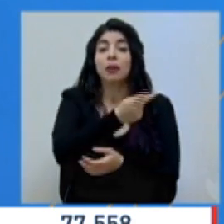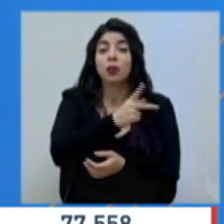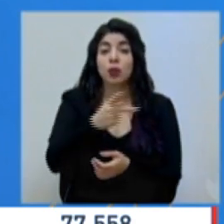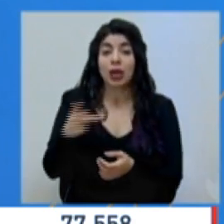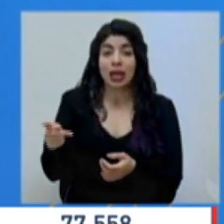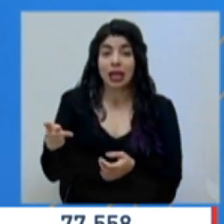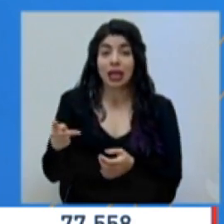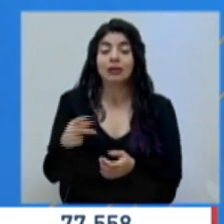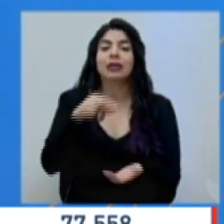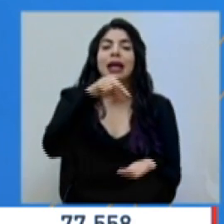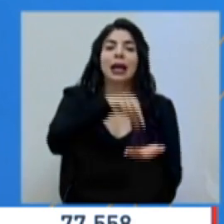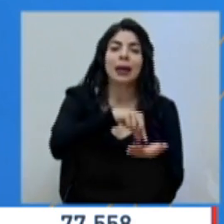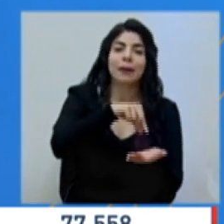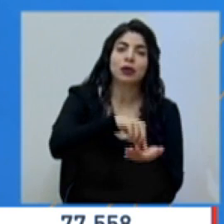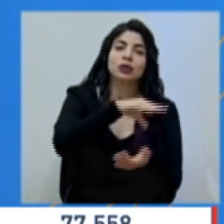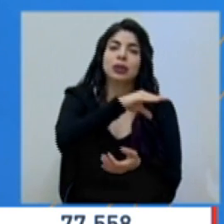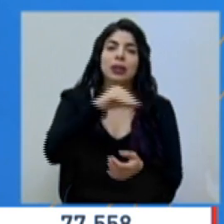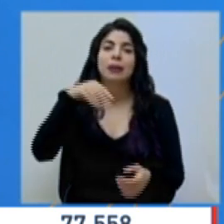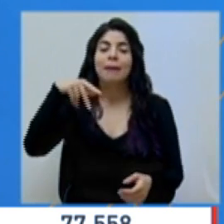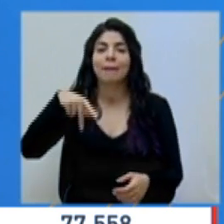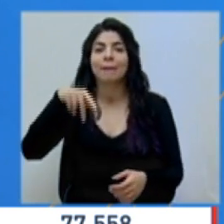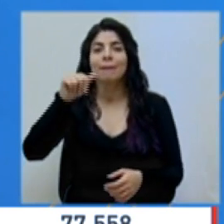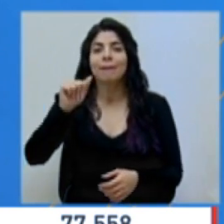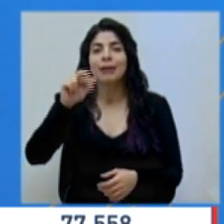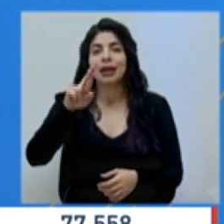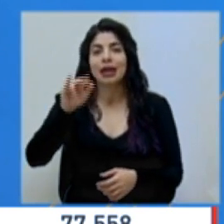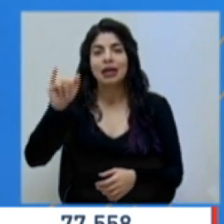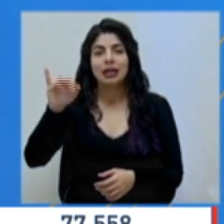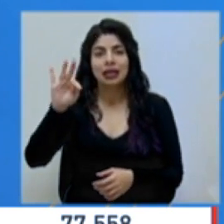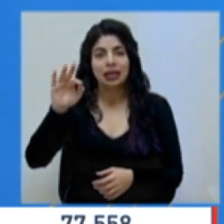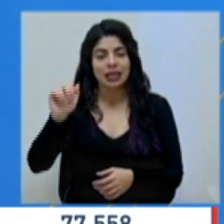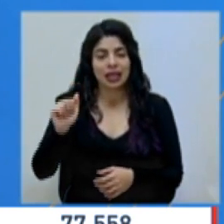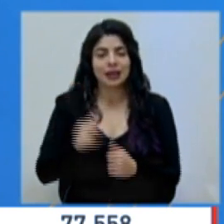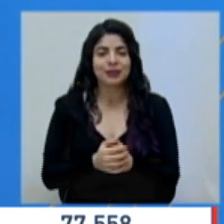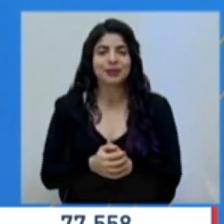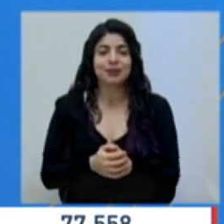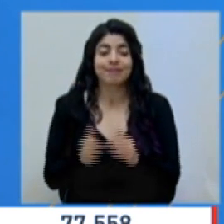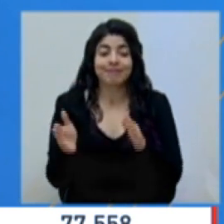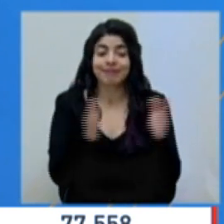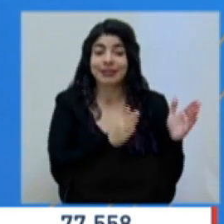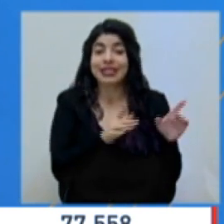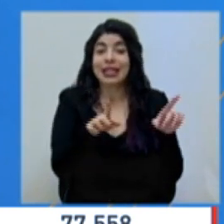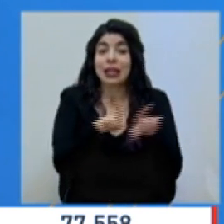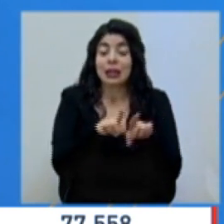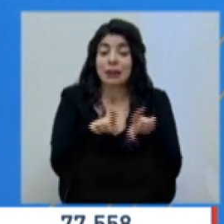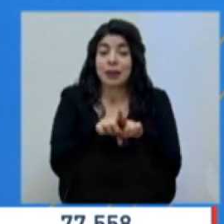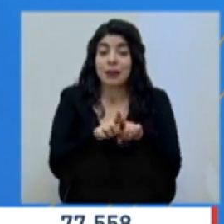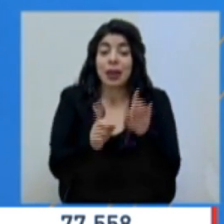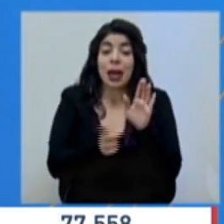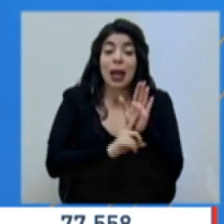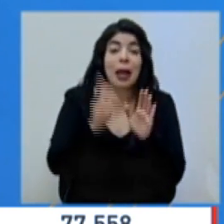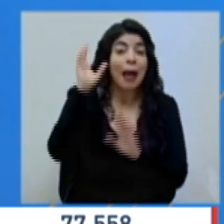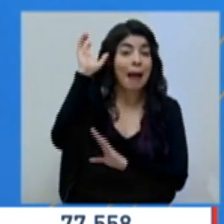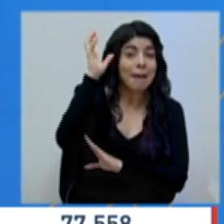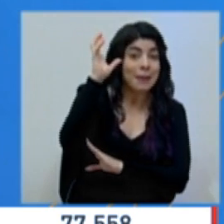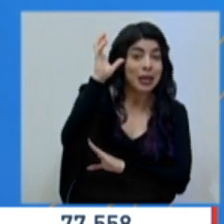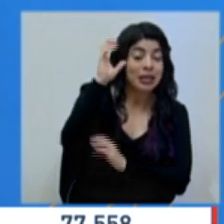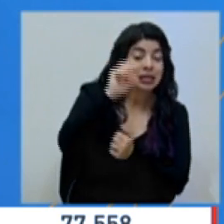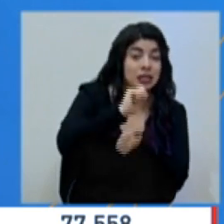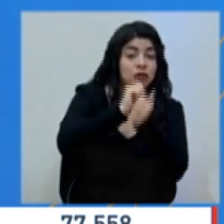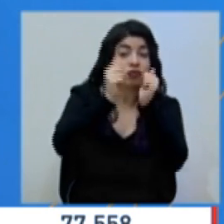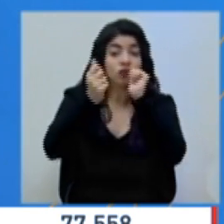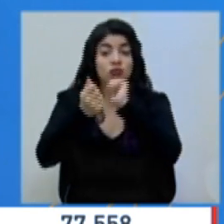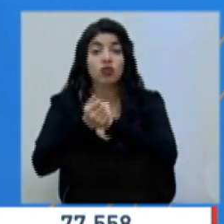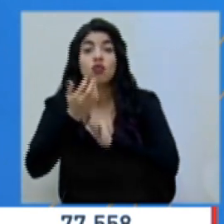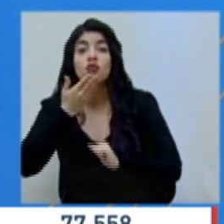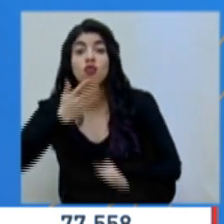los cantones de Quepos y Parrita. Asimismo, pasan de alerta amarilla a la condición de